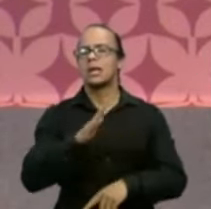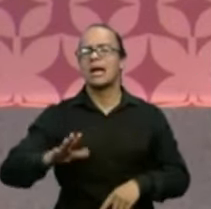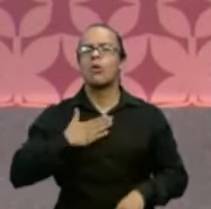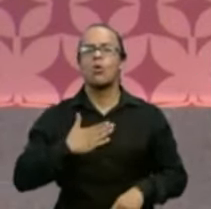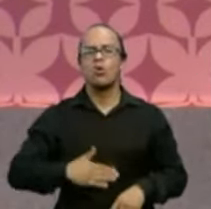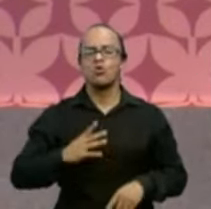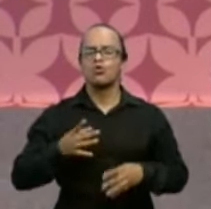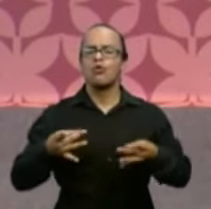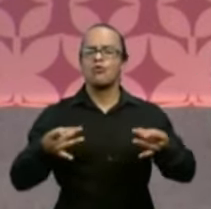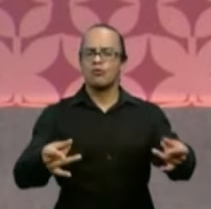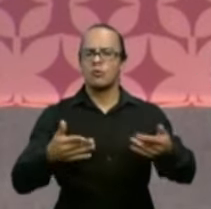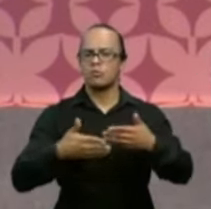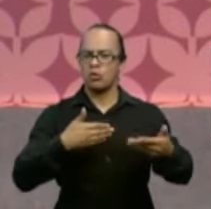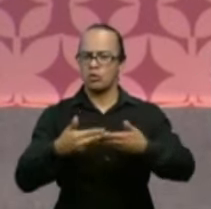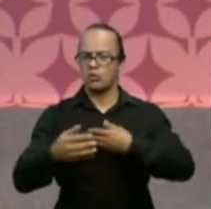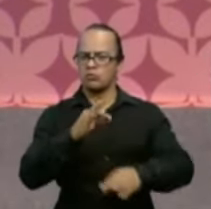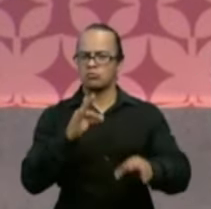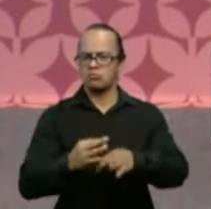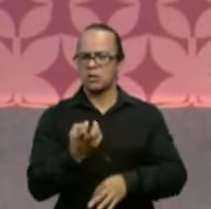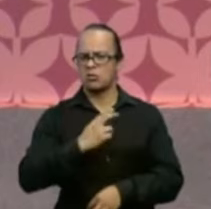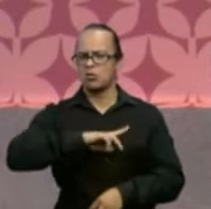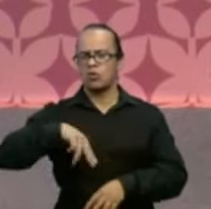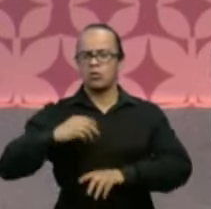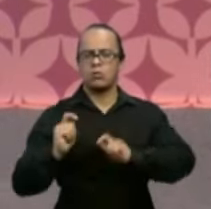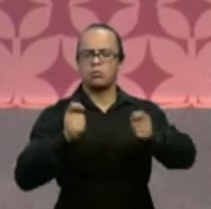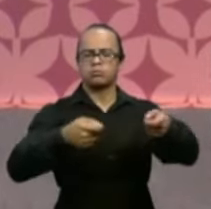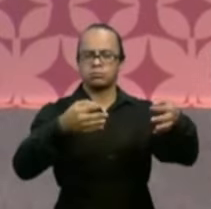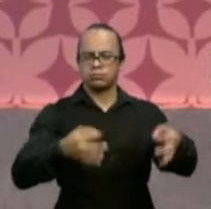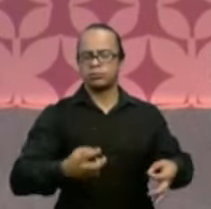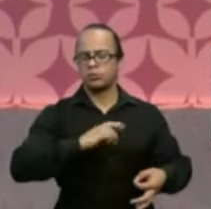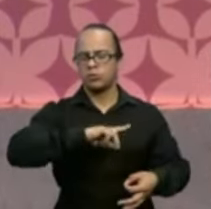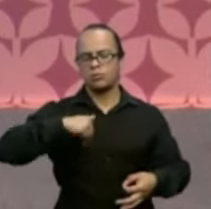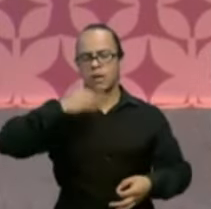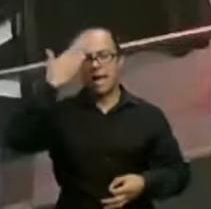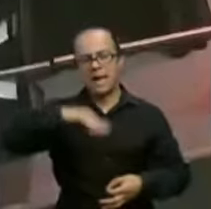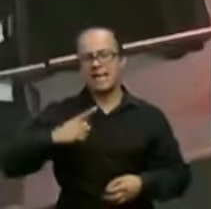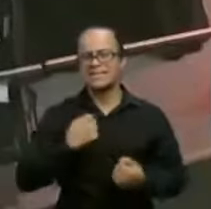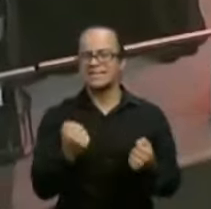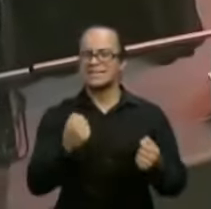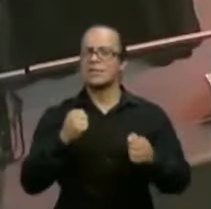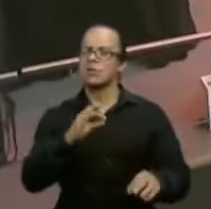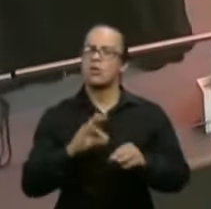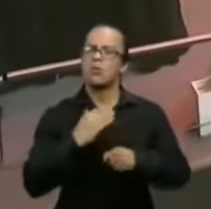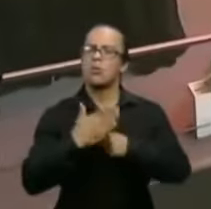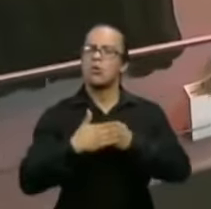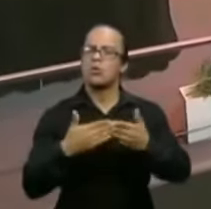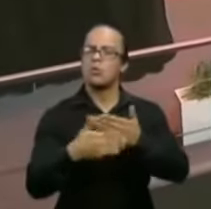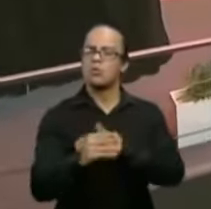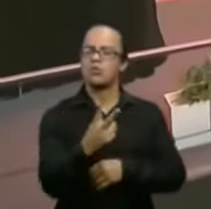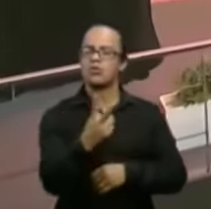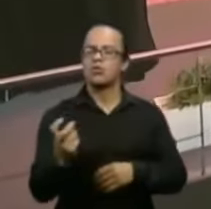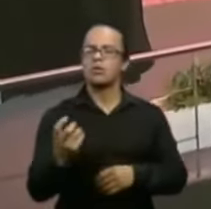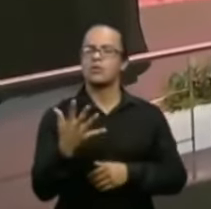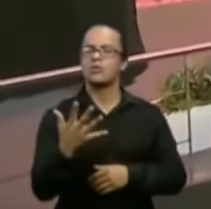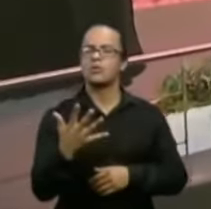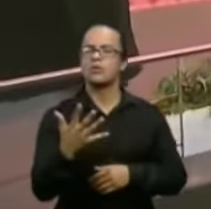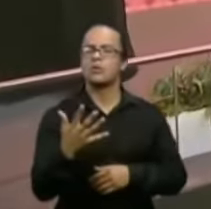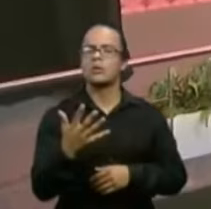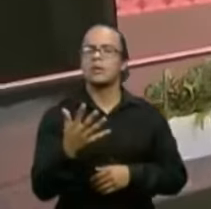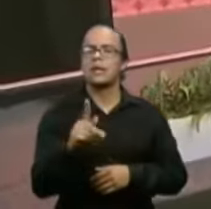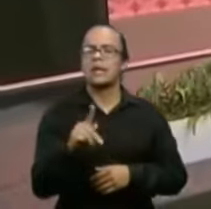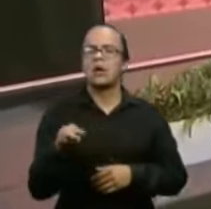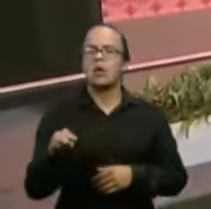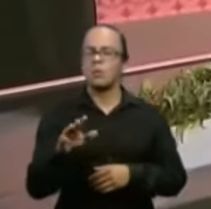de calidad, y lo tendrá. Estoy segura que si trabajamos en el mejoramiento de cerca de 200 kilómetros